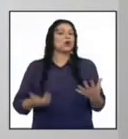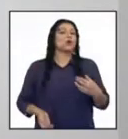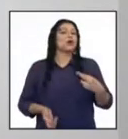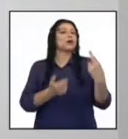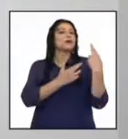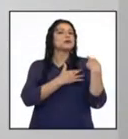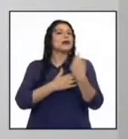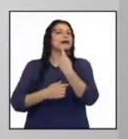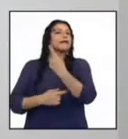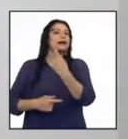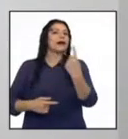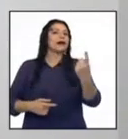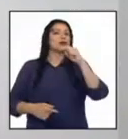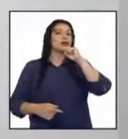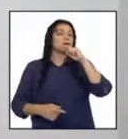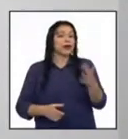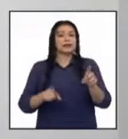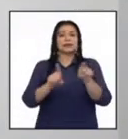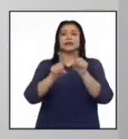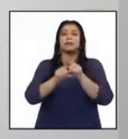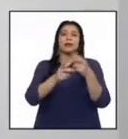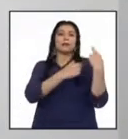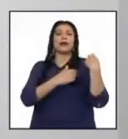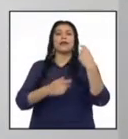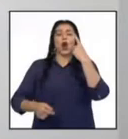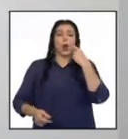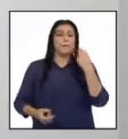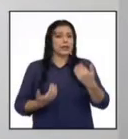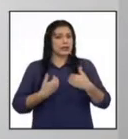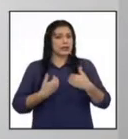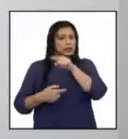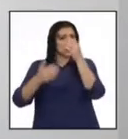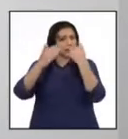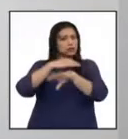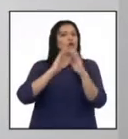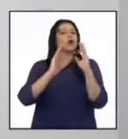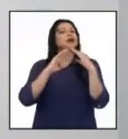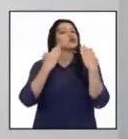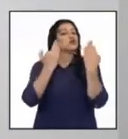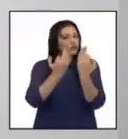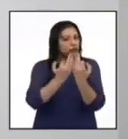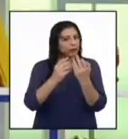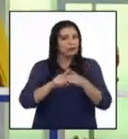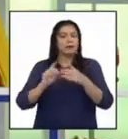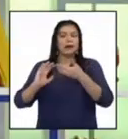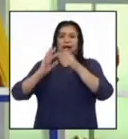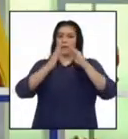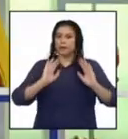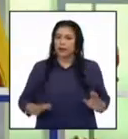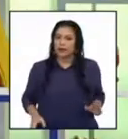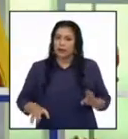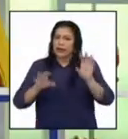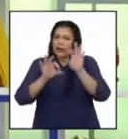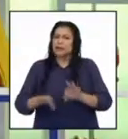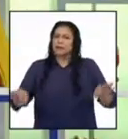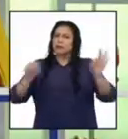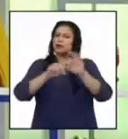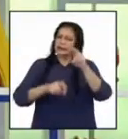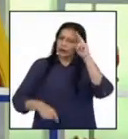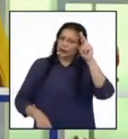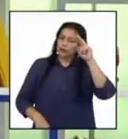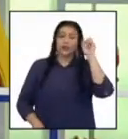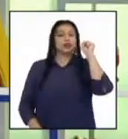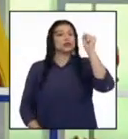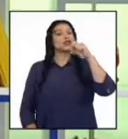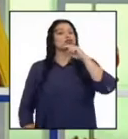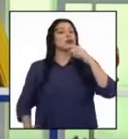papel que cada una y cada uno de ustedes tienen en su familia y la comunidad. Es importante reconocer los derechos